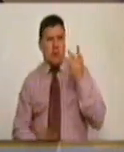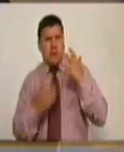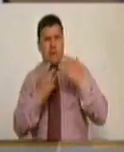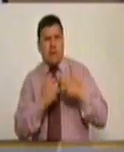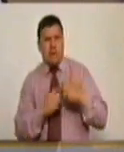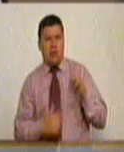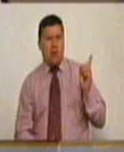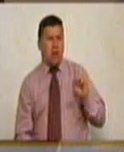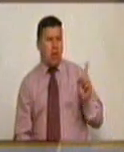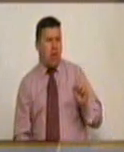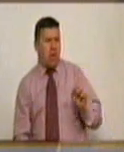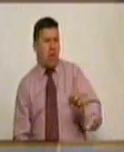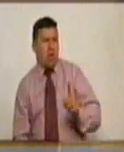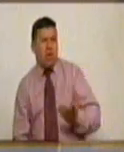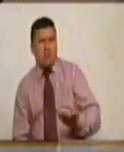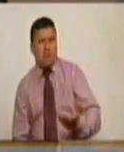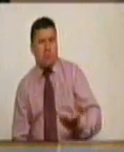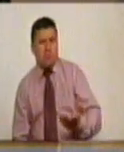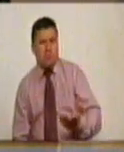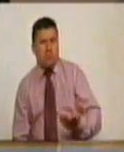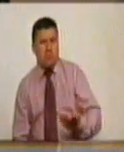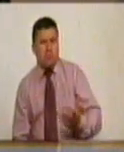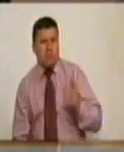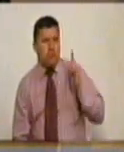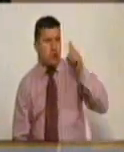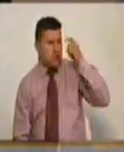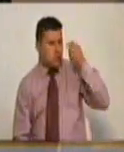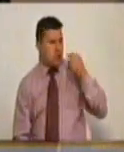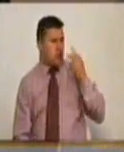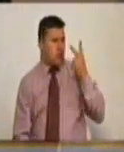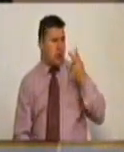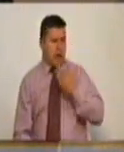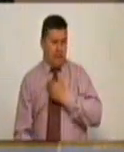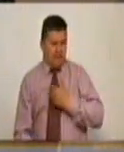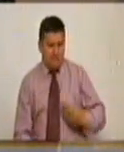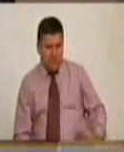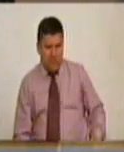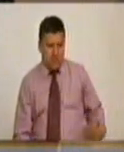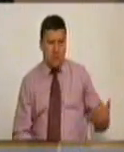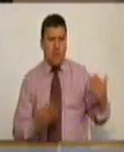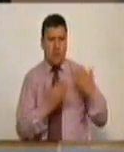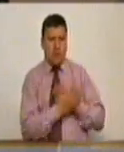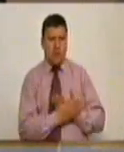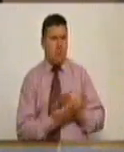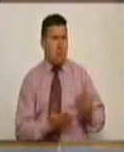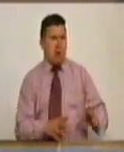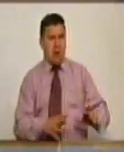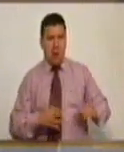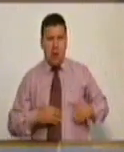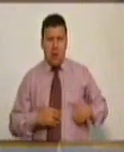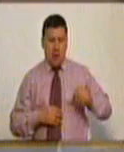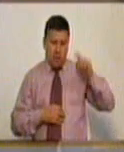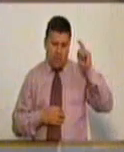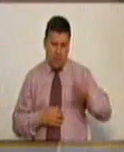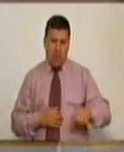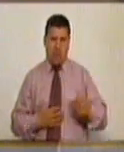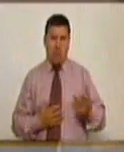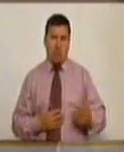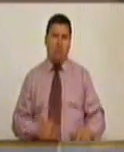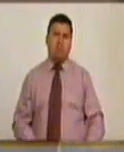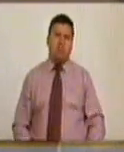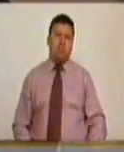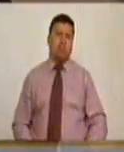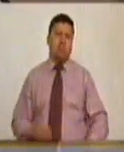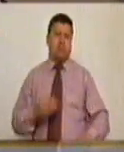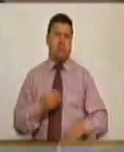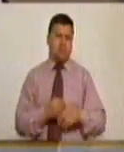actuó en todos estos años en medio de unos gobiernos de dos presidencias de la república que no asumieron los deberes que deberían asumir y